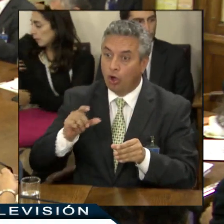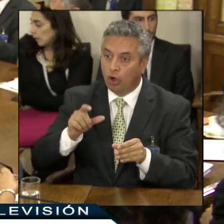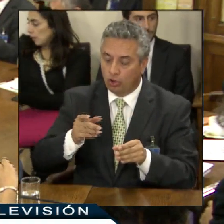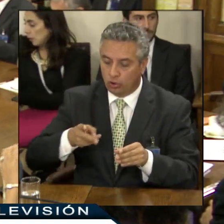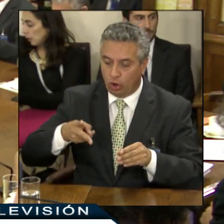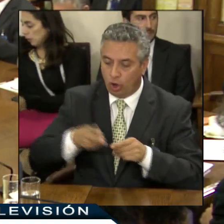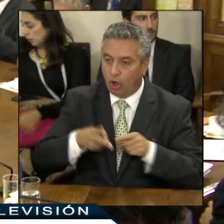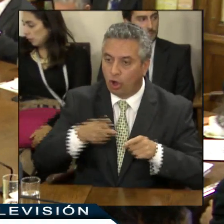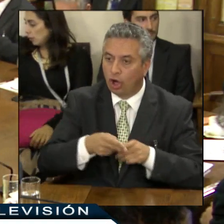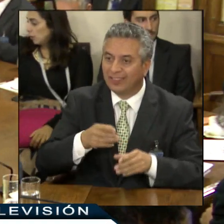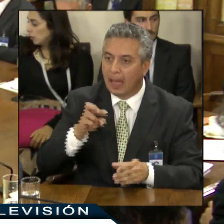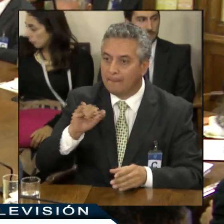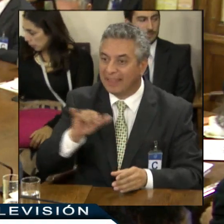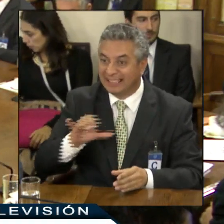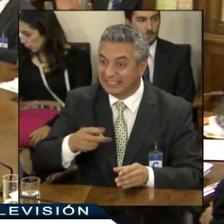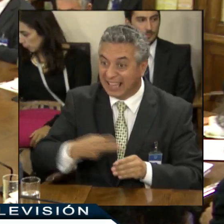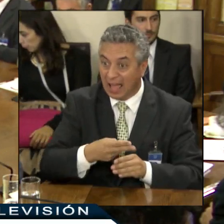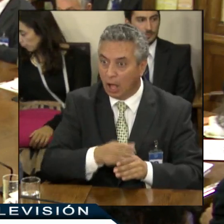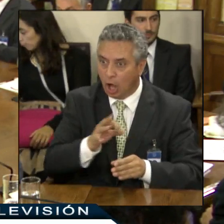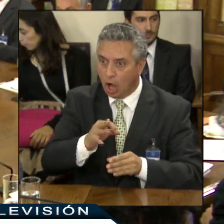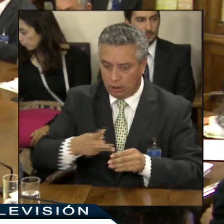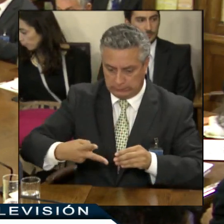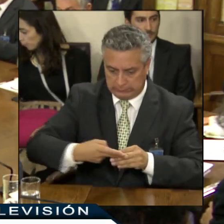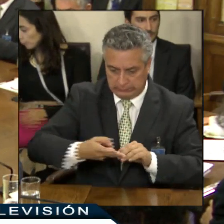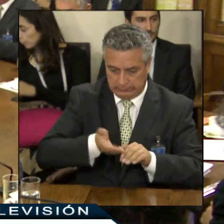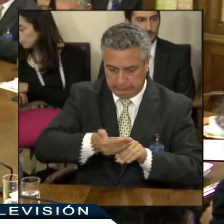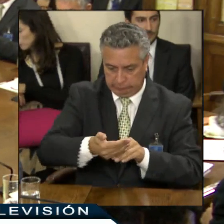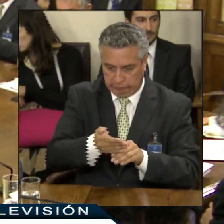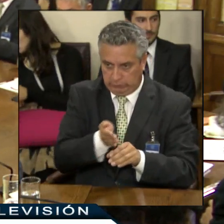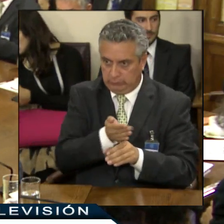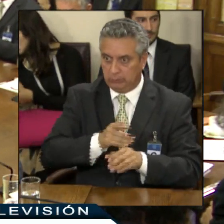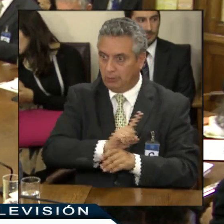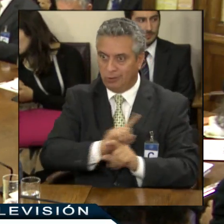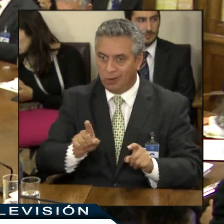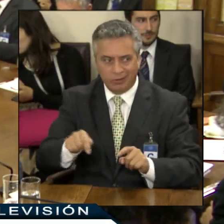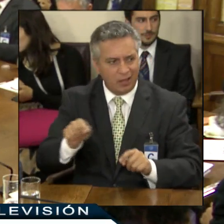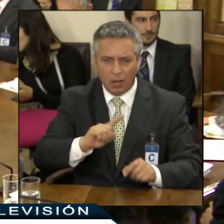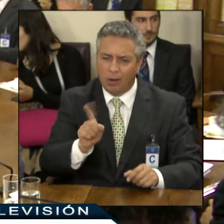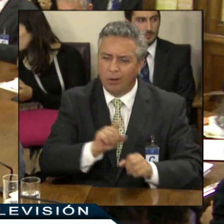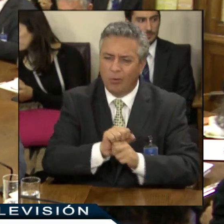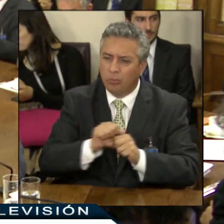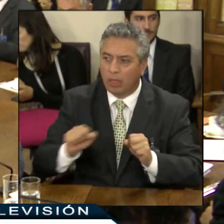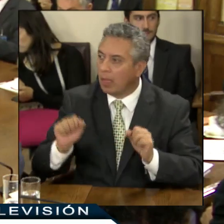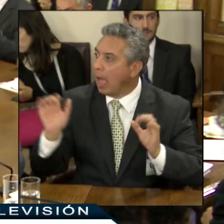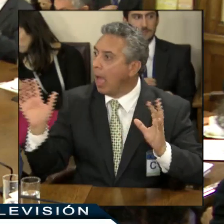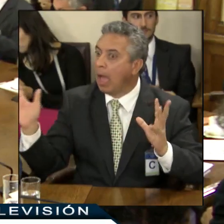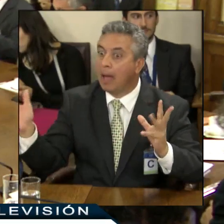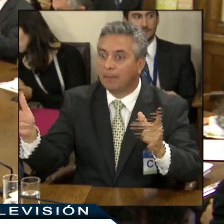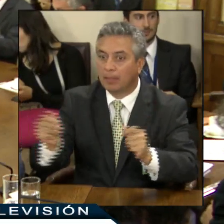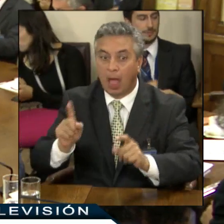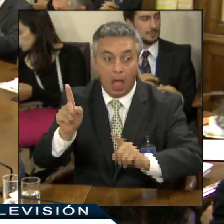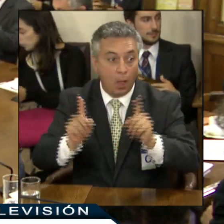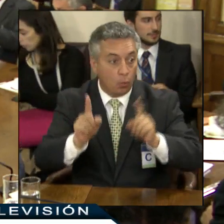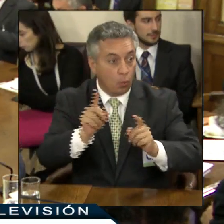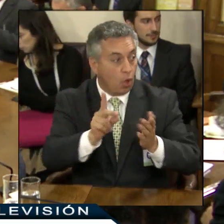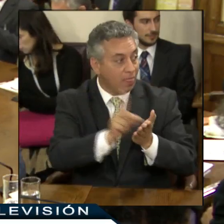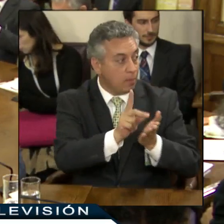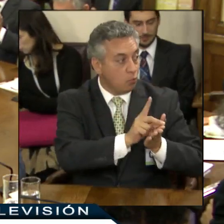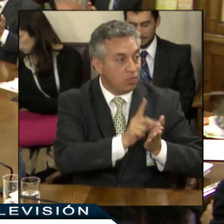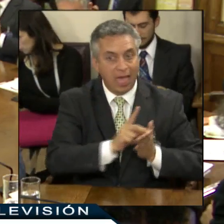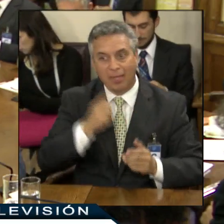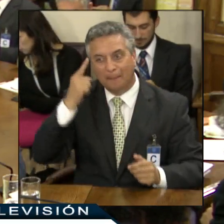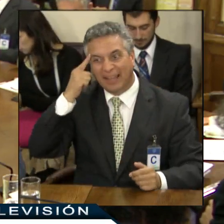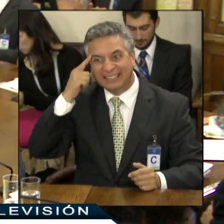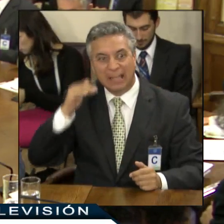senar porque aquí no puede quedar en el ambiente que hay algunos diputados más comprometidos que